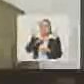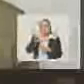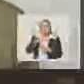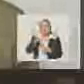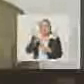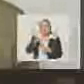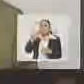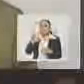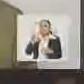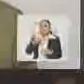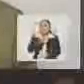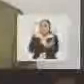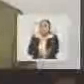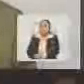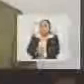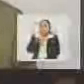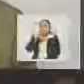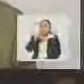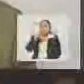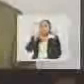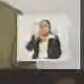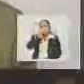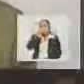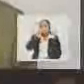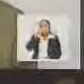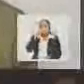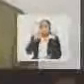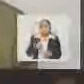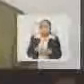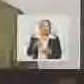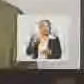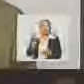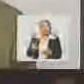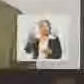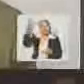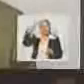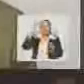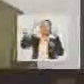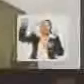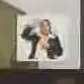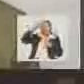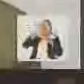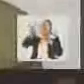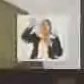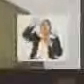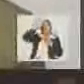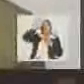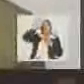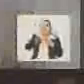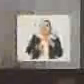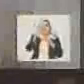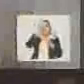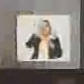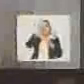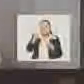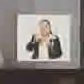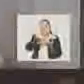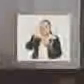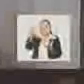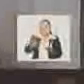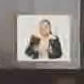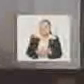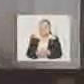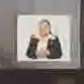nuestra delegación Benito Juárez, que lo fue muy alto y que se ha venido descendiendo dramáticamente. Muchas gracias.